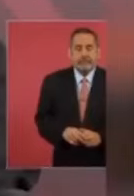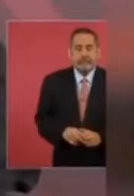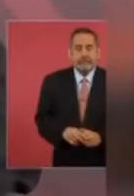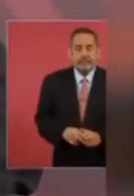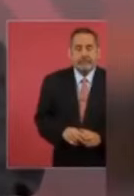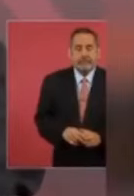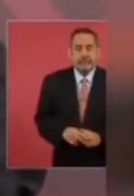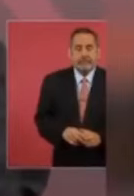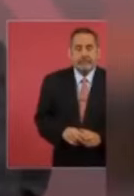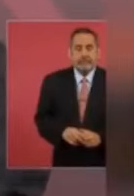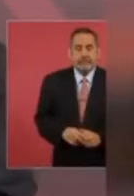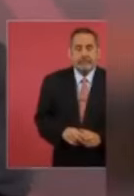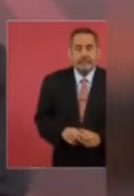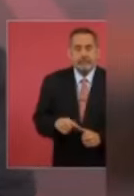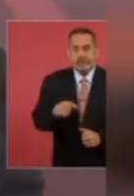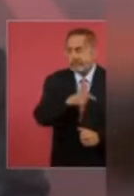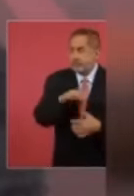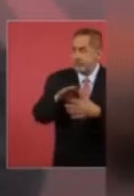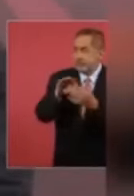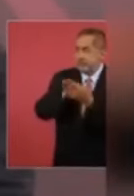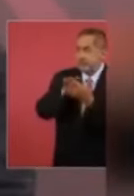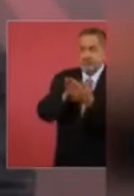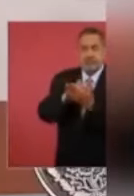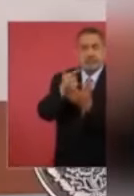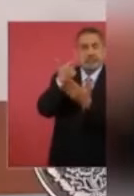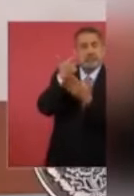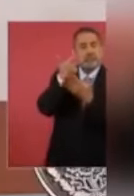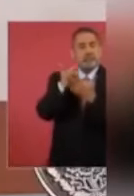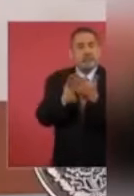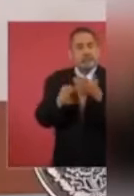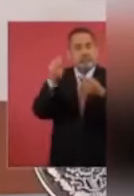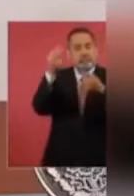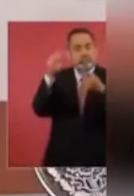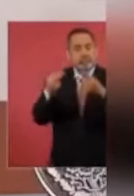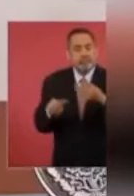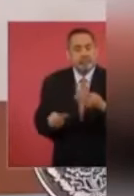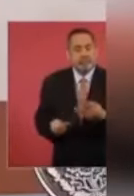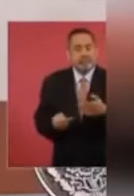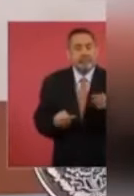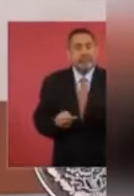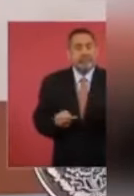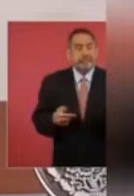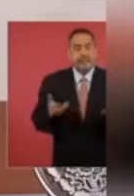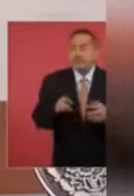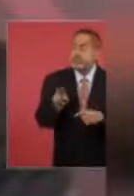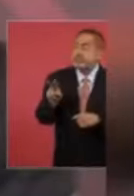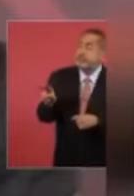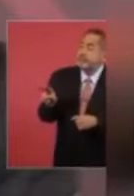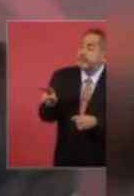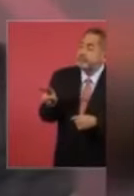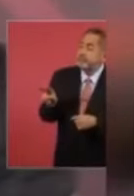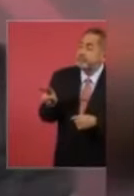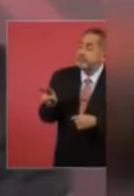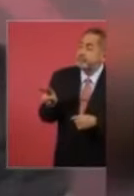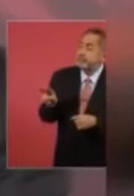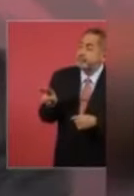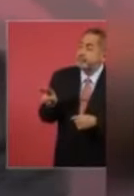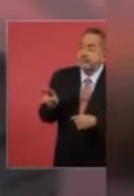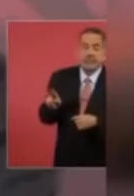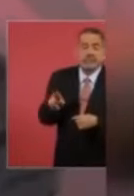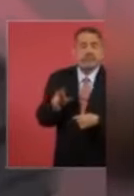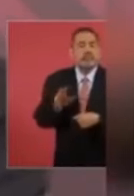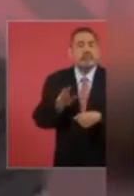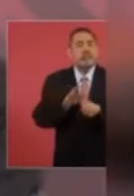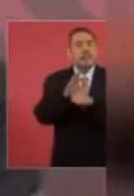faltas que Cometa el presidente Andrés Manuel López Obrador esto para qué para el Día de las elecciones o cuando ya salgan los